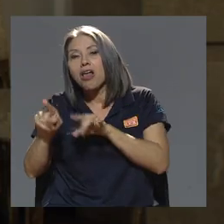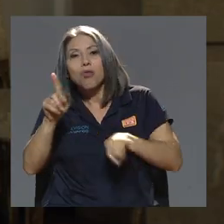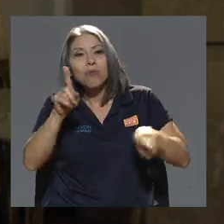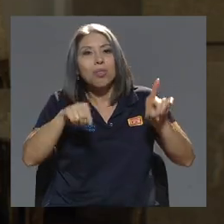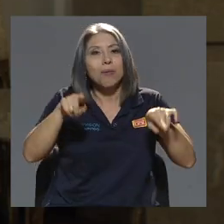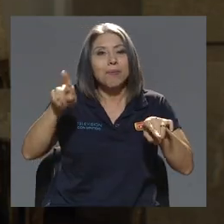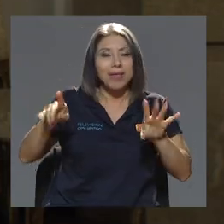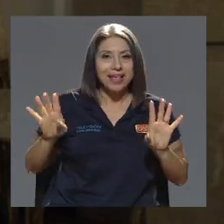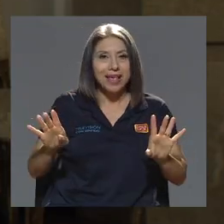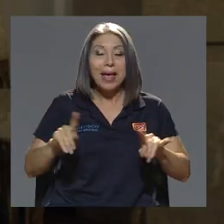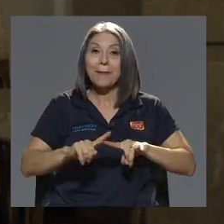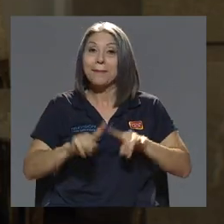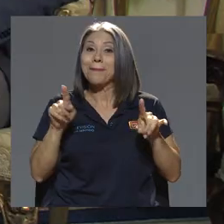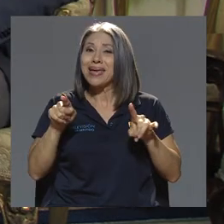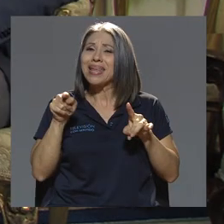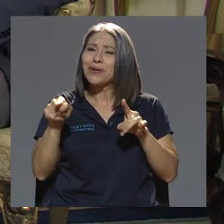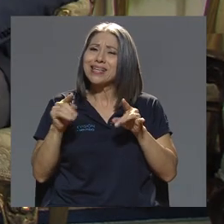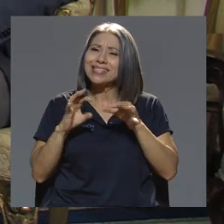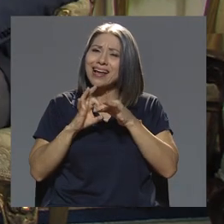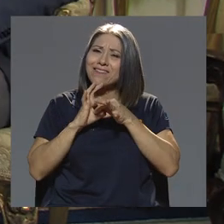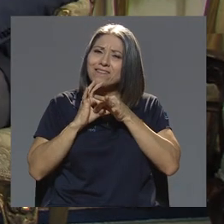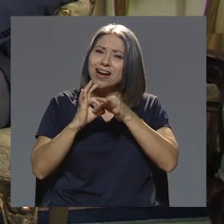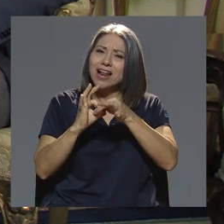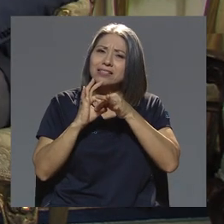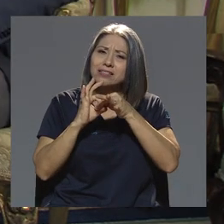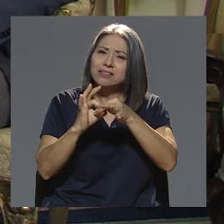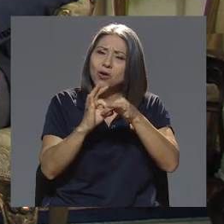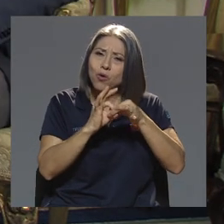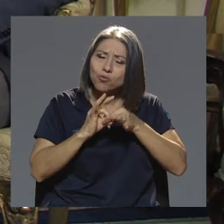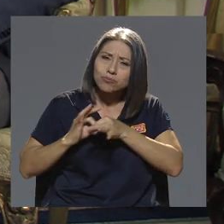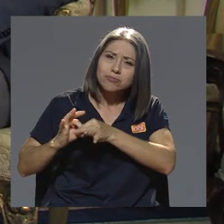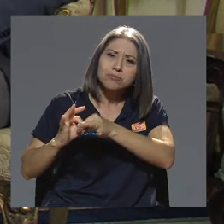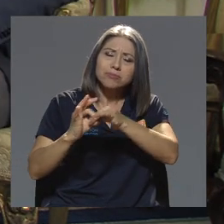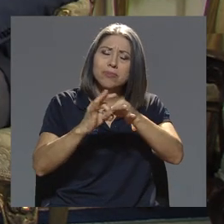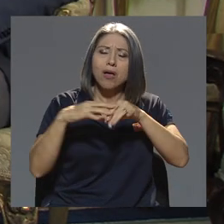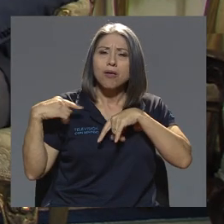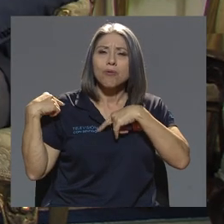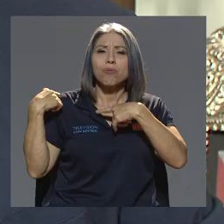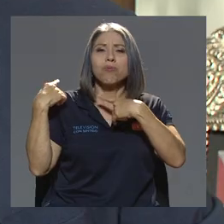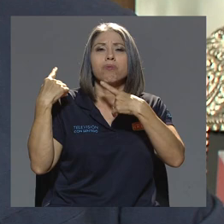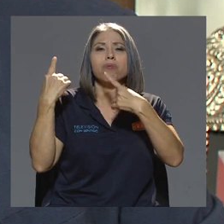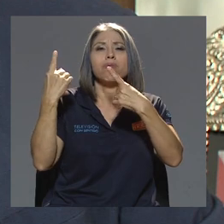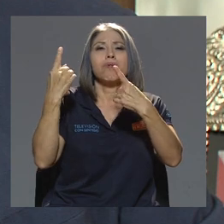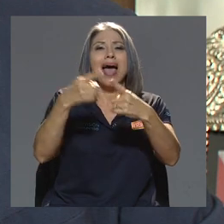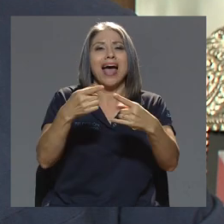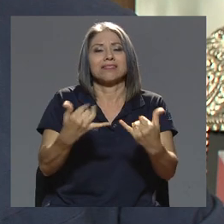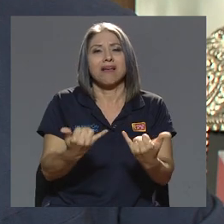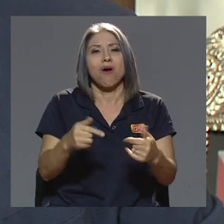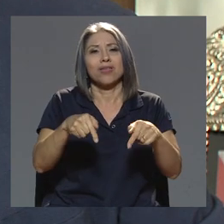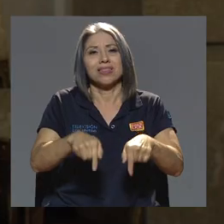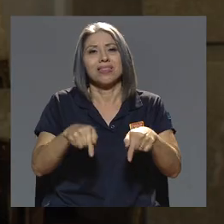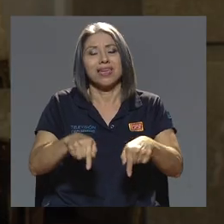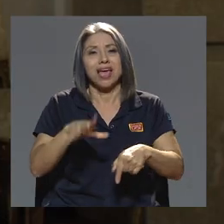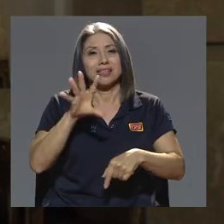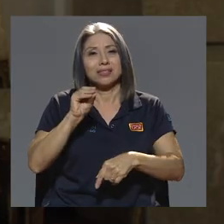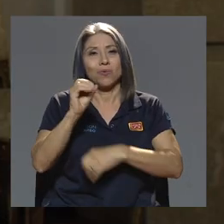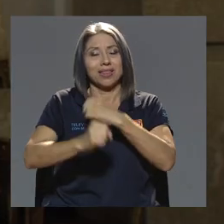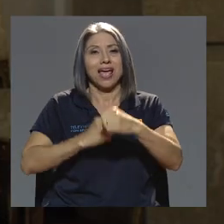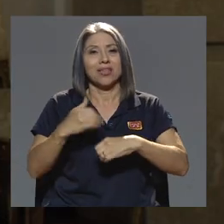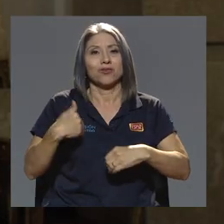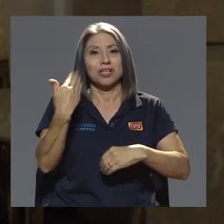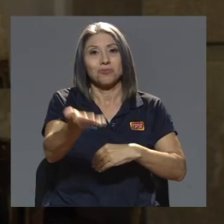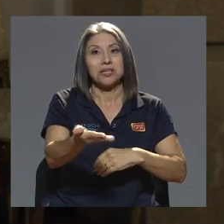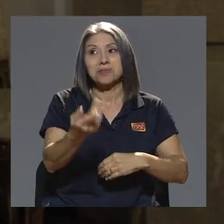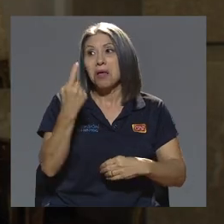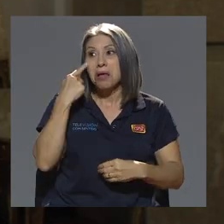Pero esa relación que establecimos permanece hasta hoy en día, 50 años después, que nos vimos y era como si no hubiera